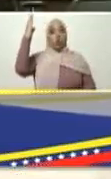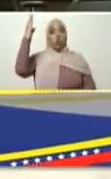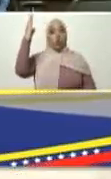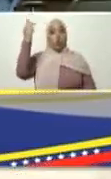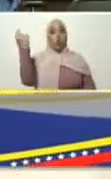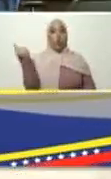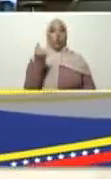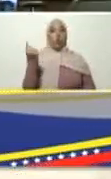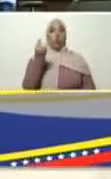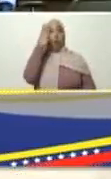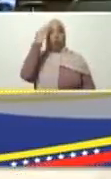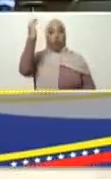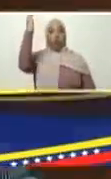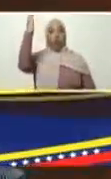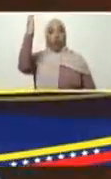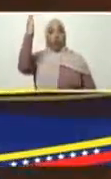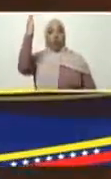Solo Dios.